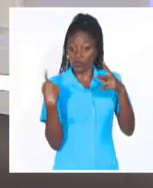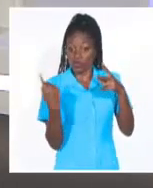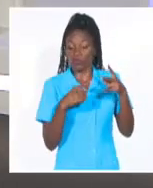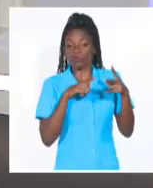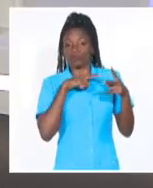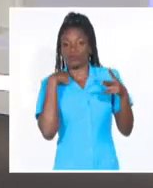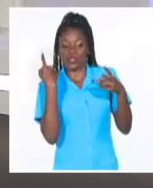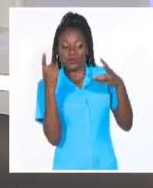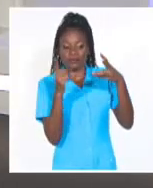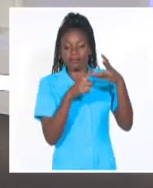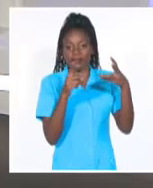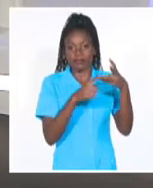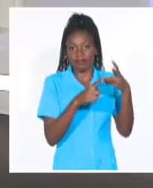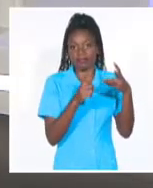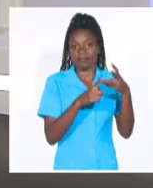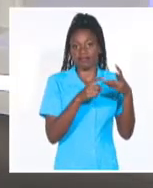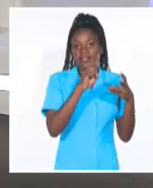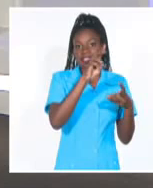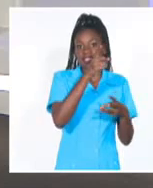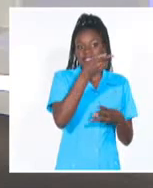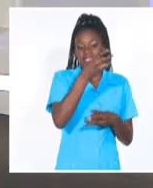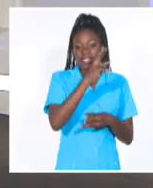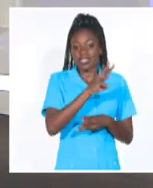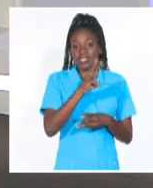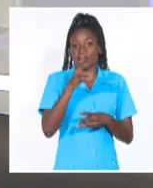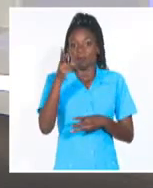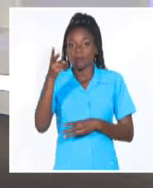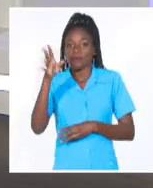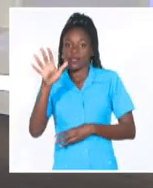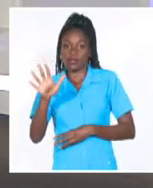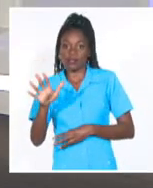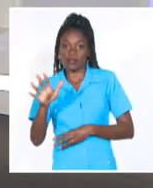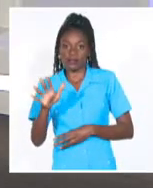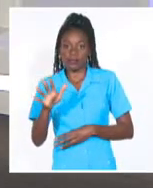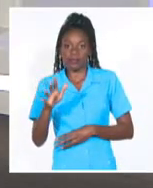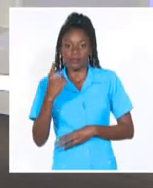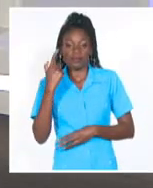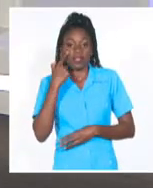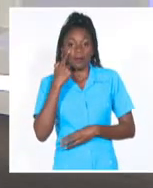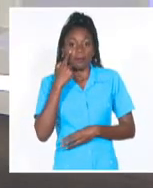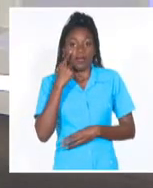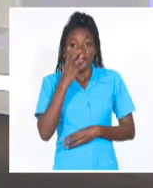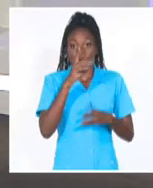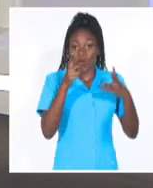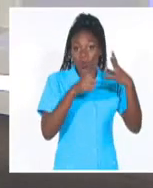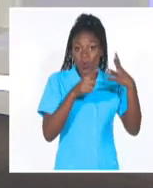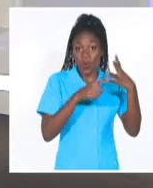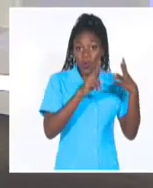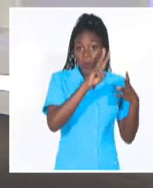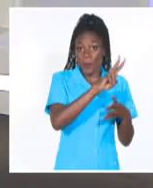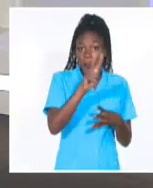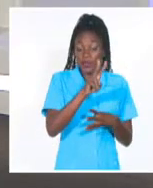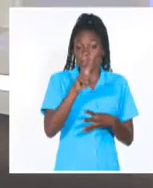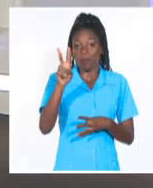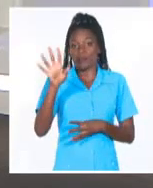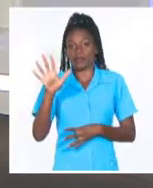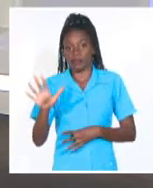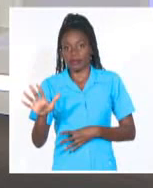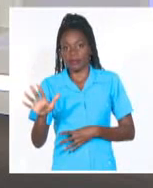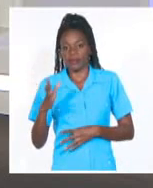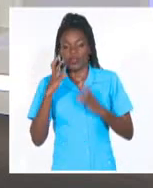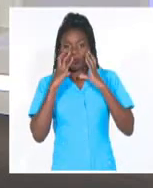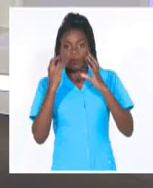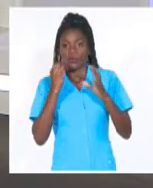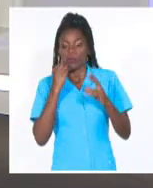manera estrepitosa en el tercero 13-25 y las alabamas se encendieron aún más en el cuarto al ceder 22-25. Lo importante es que